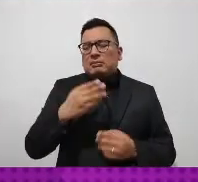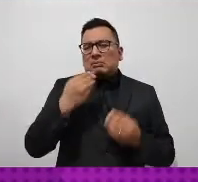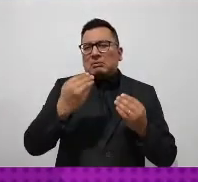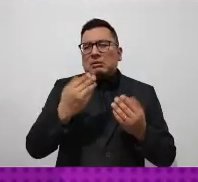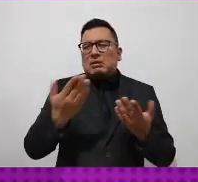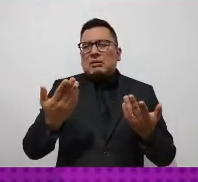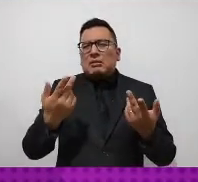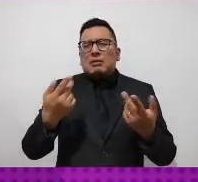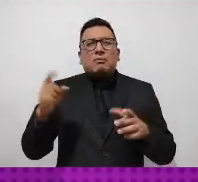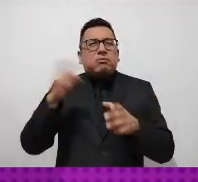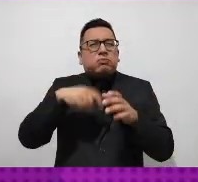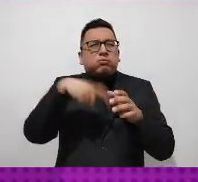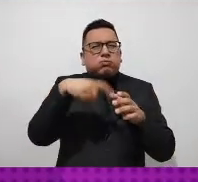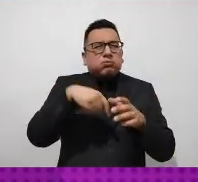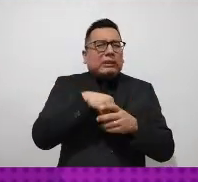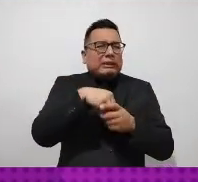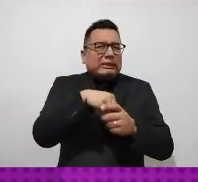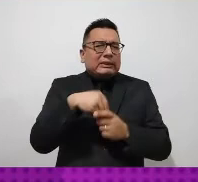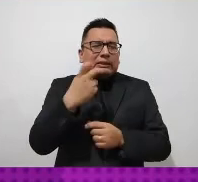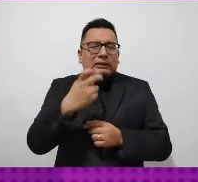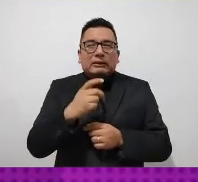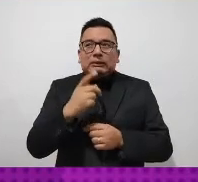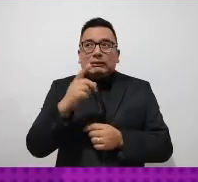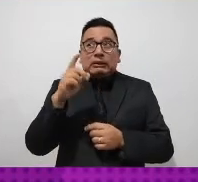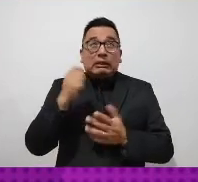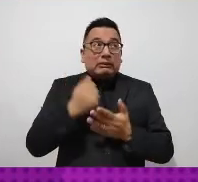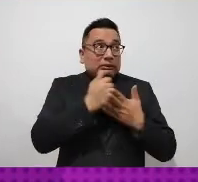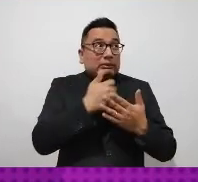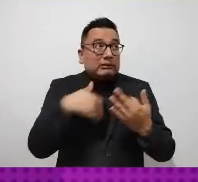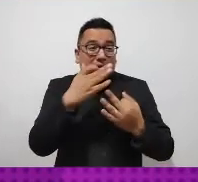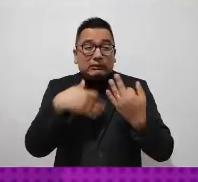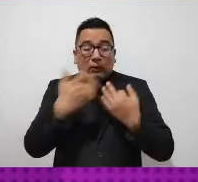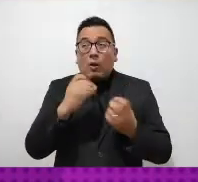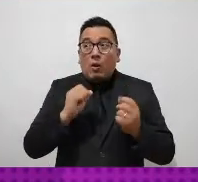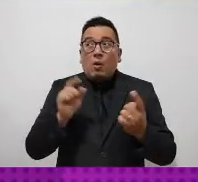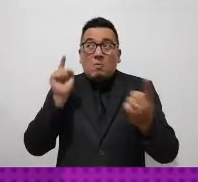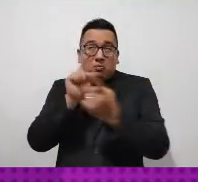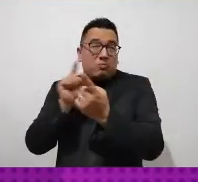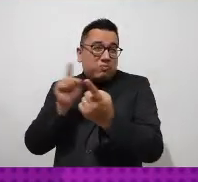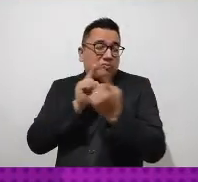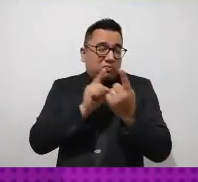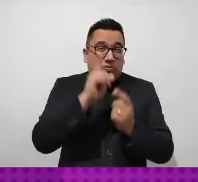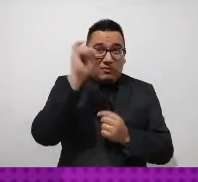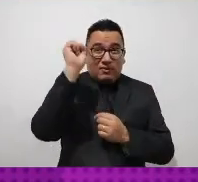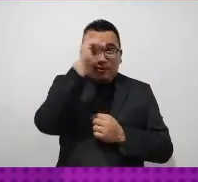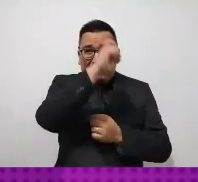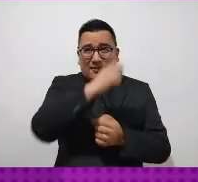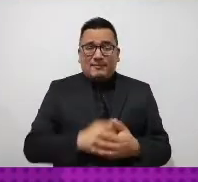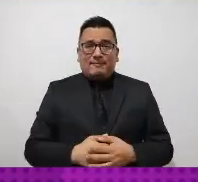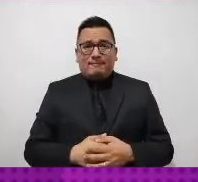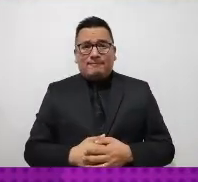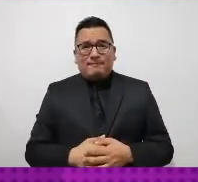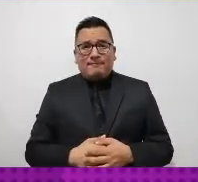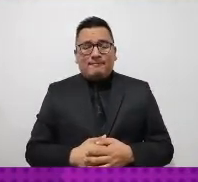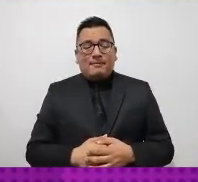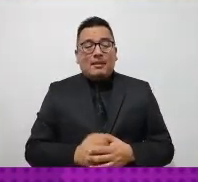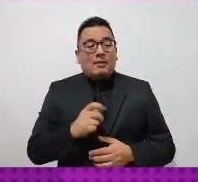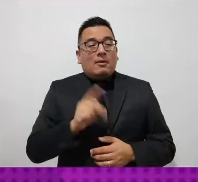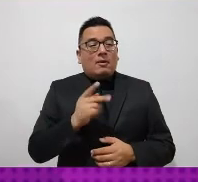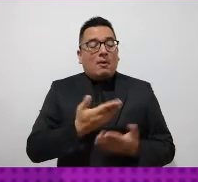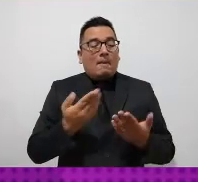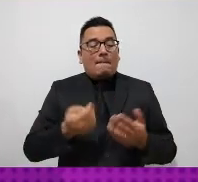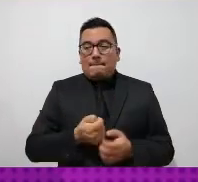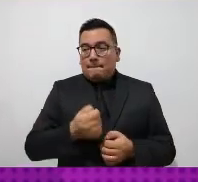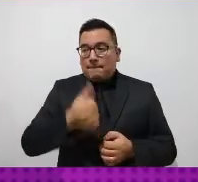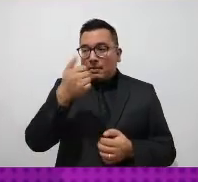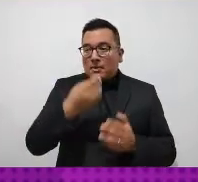entonces también eso complicaba la logística y el acercamiento con ellas mismas. Entonces, como esta es la primera vez que